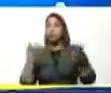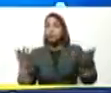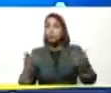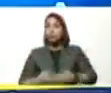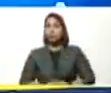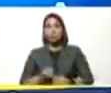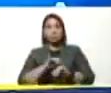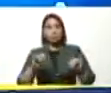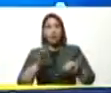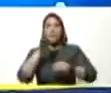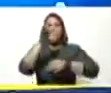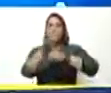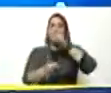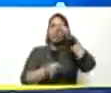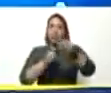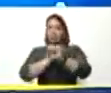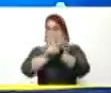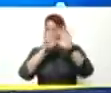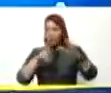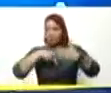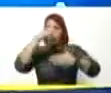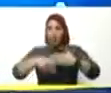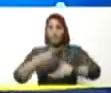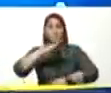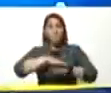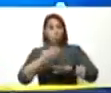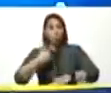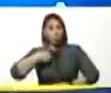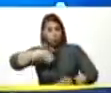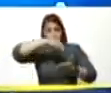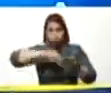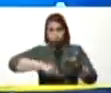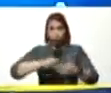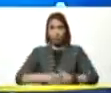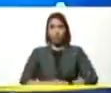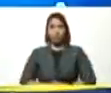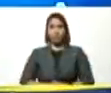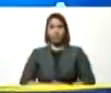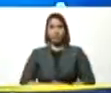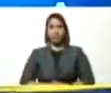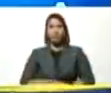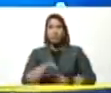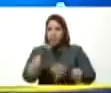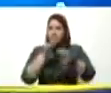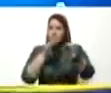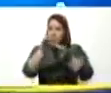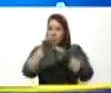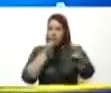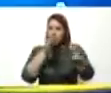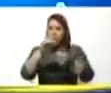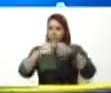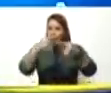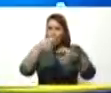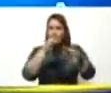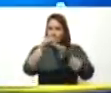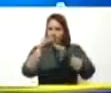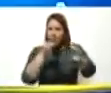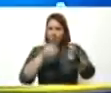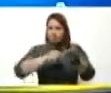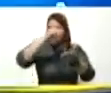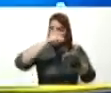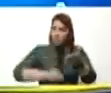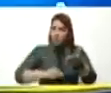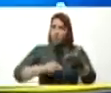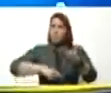Ya les voy a explicar el plan, porque yo voy a firmar, les voy a explicar. Y luego de explicarles voy a firmar